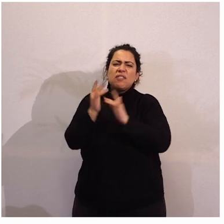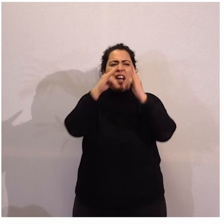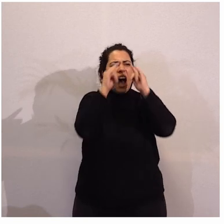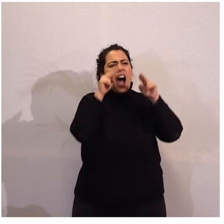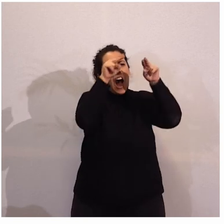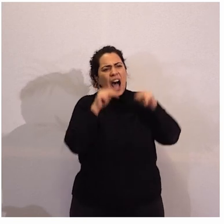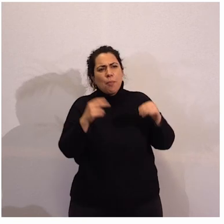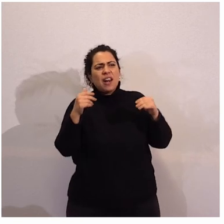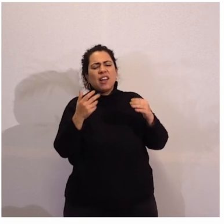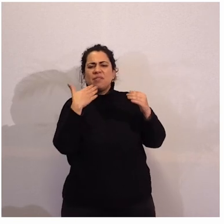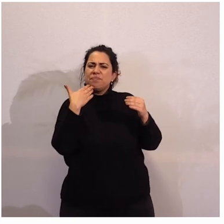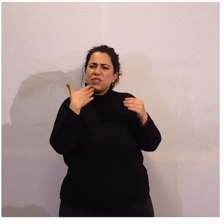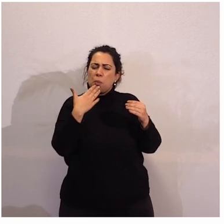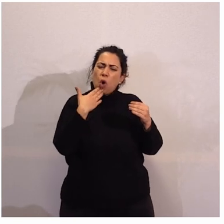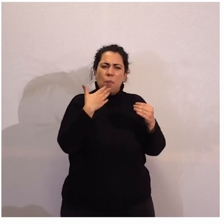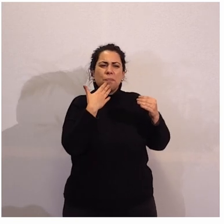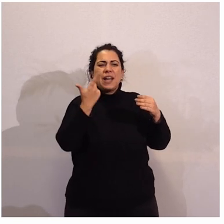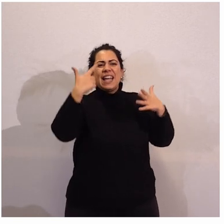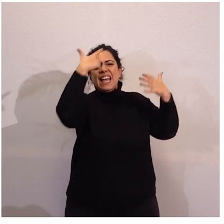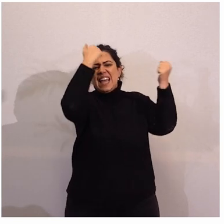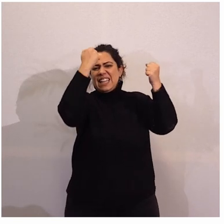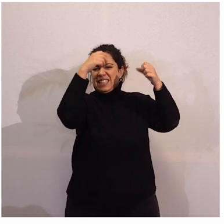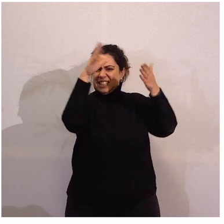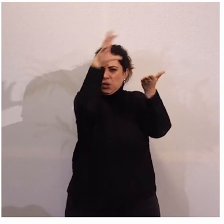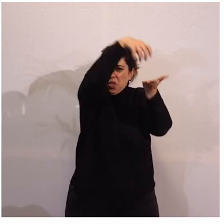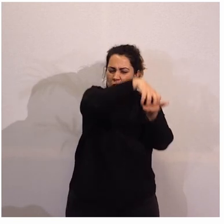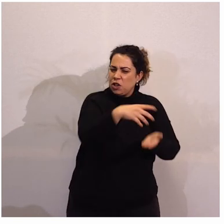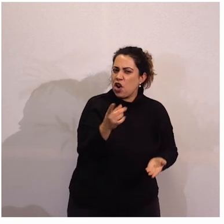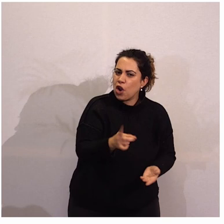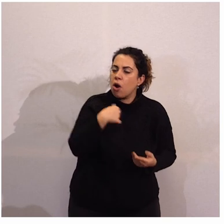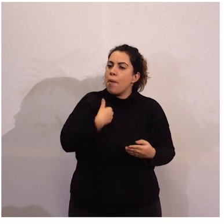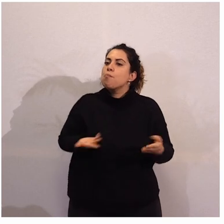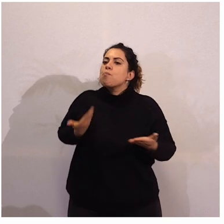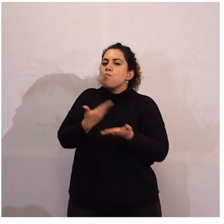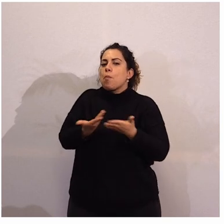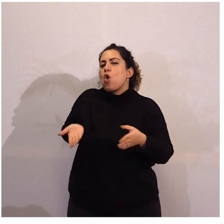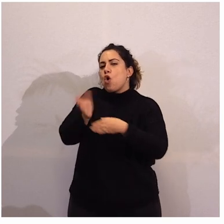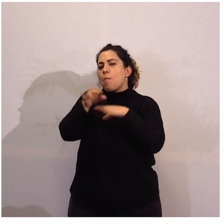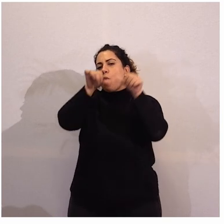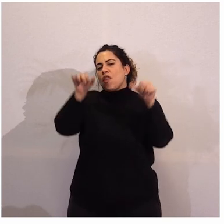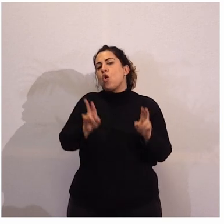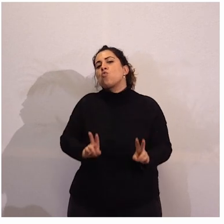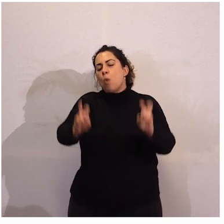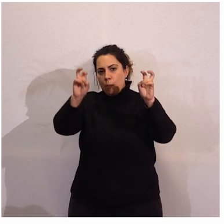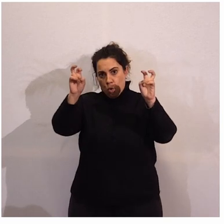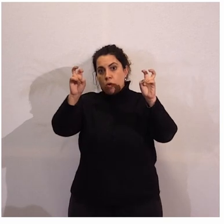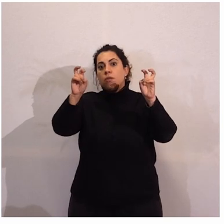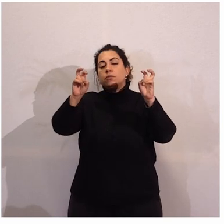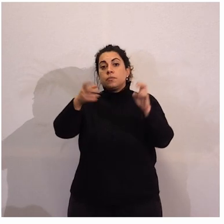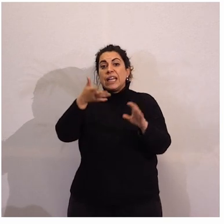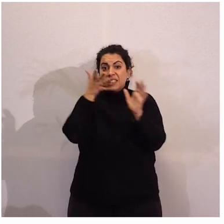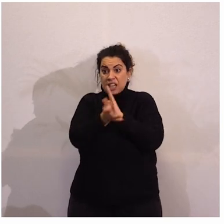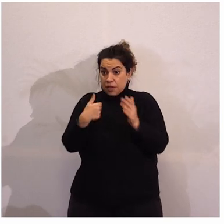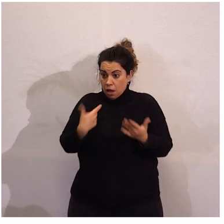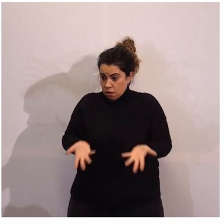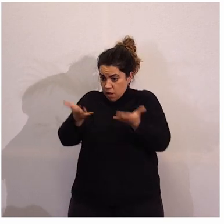es la institución. Lo que estamos proponiendo es un nuevo modelo donde se le da una